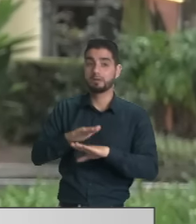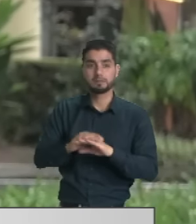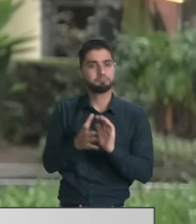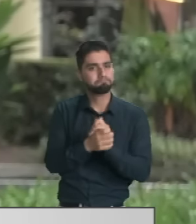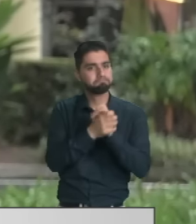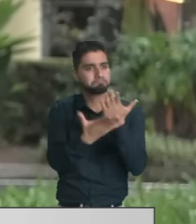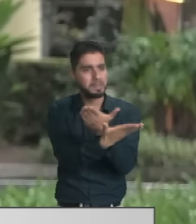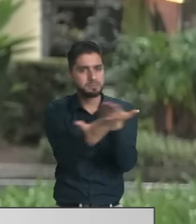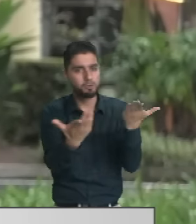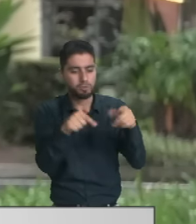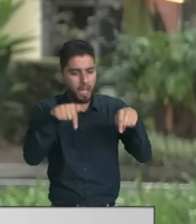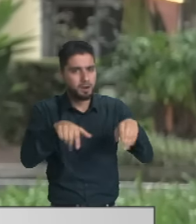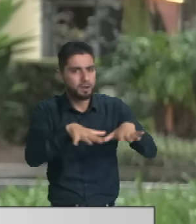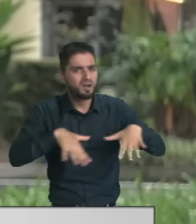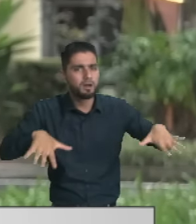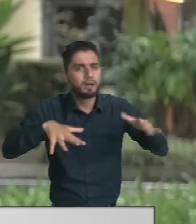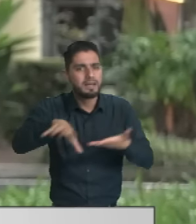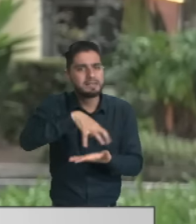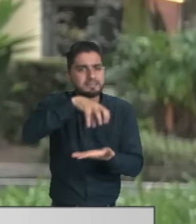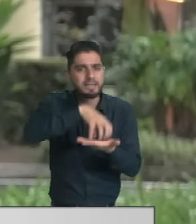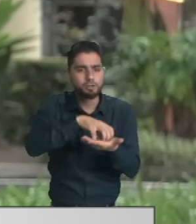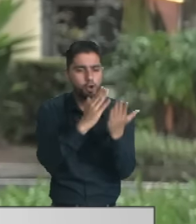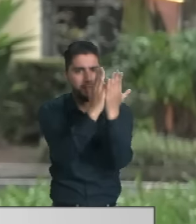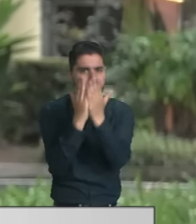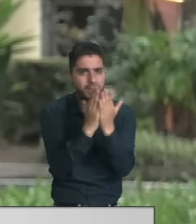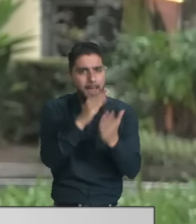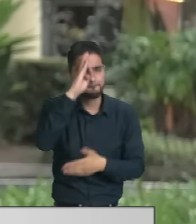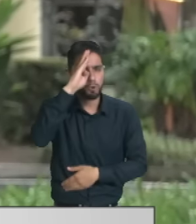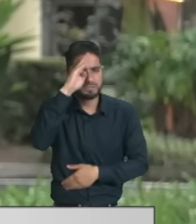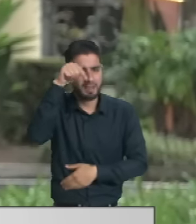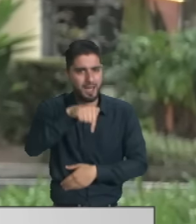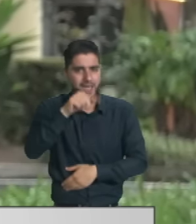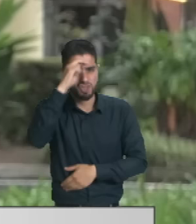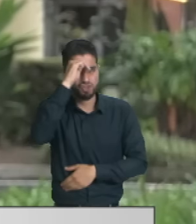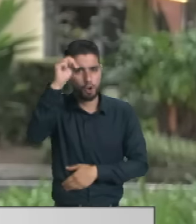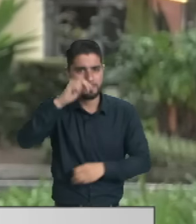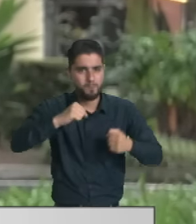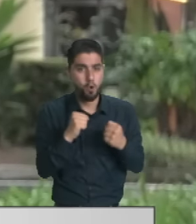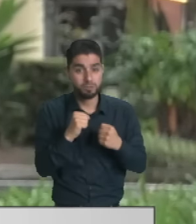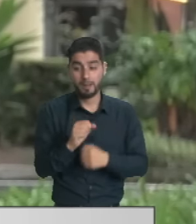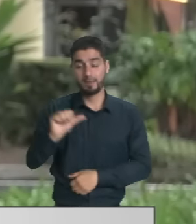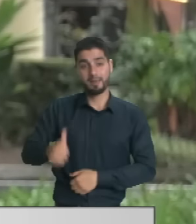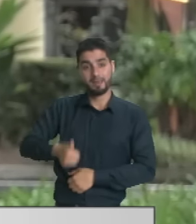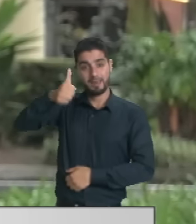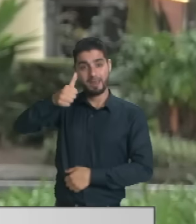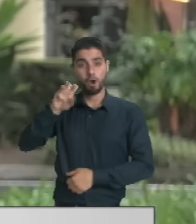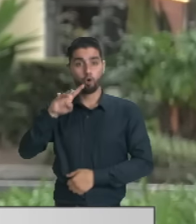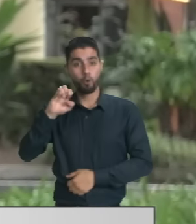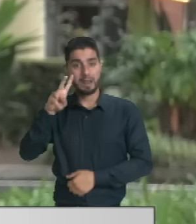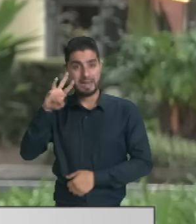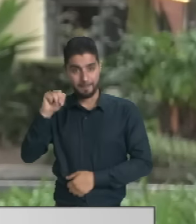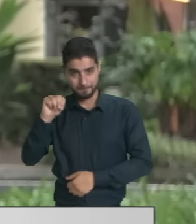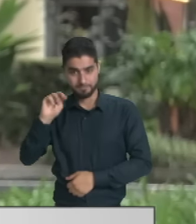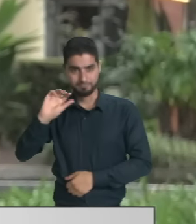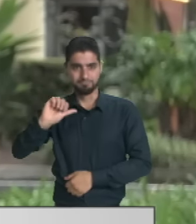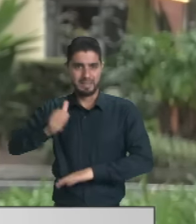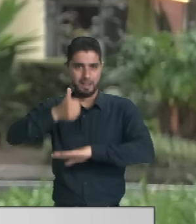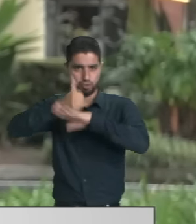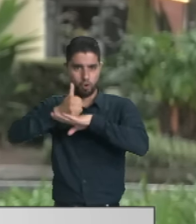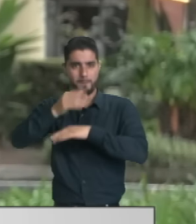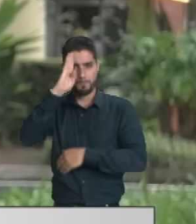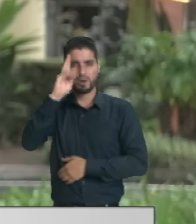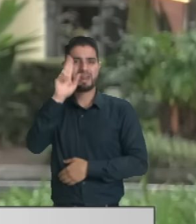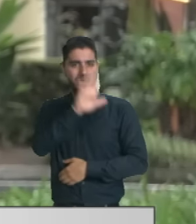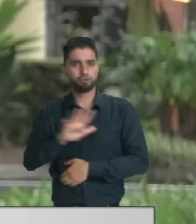aquí, desde el Centro de Estudios de la Policía en el norte de Bogotá, donde el general William Salamanca, el director de la Policía